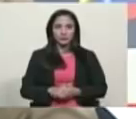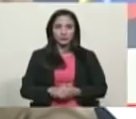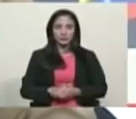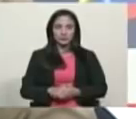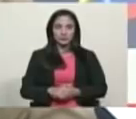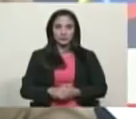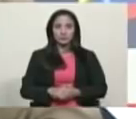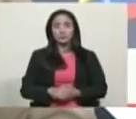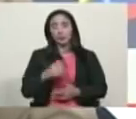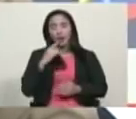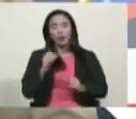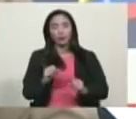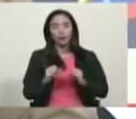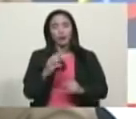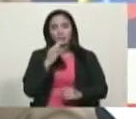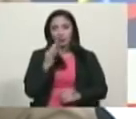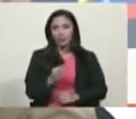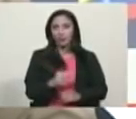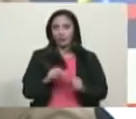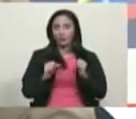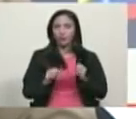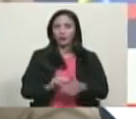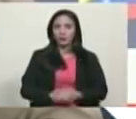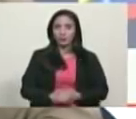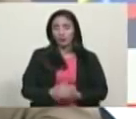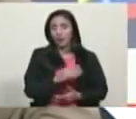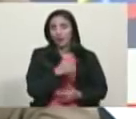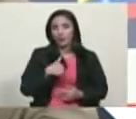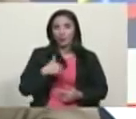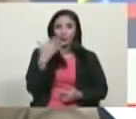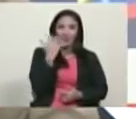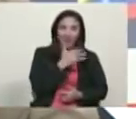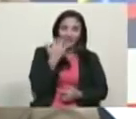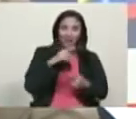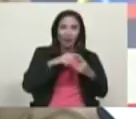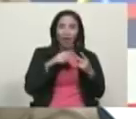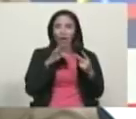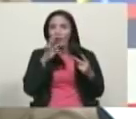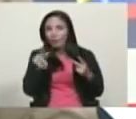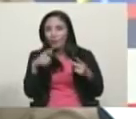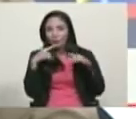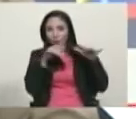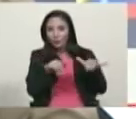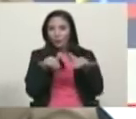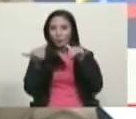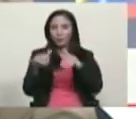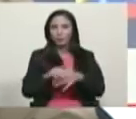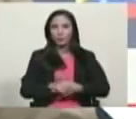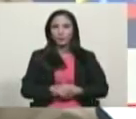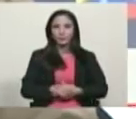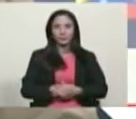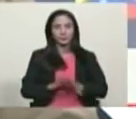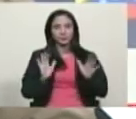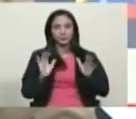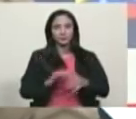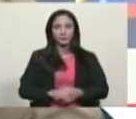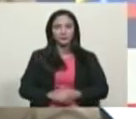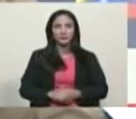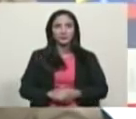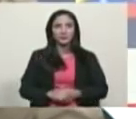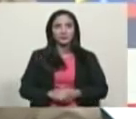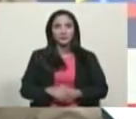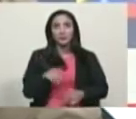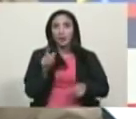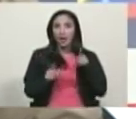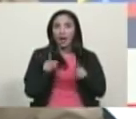Hay que tener fuerza, ¿verdad? Para vomitar y reírse a la vez. Hay gente